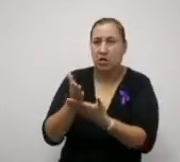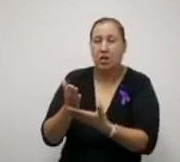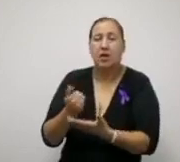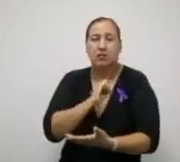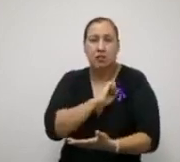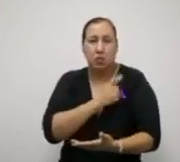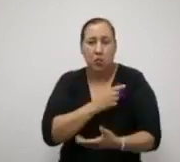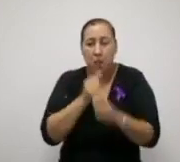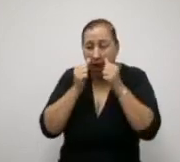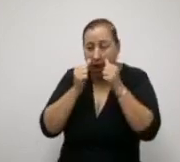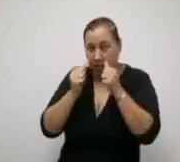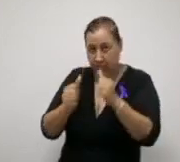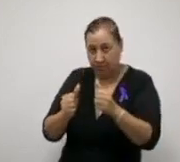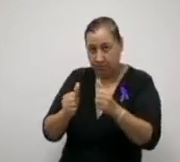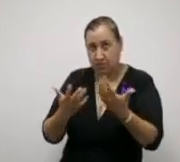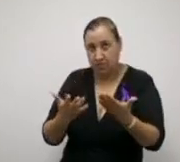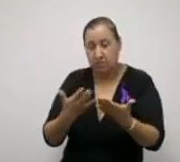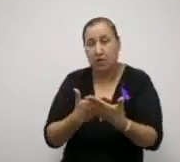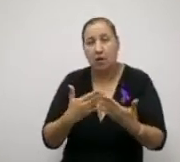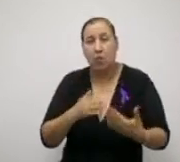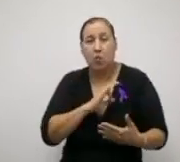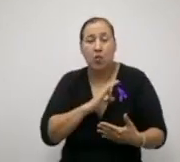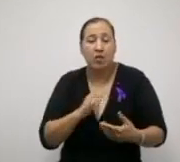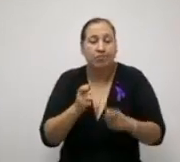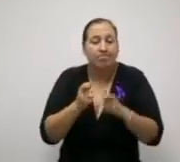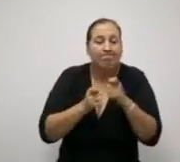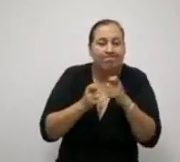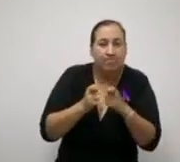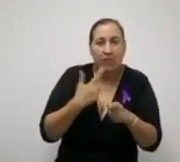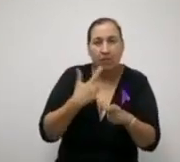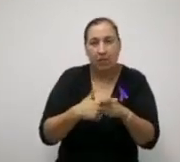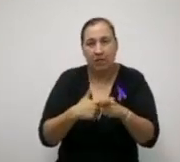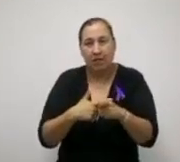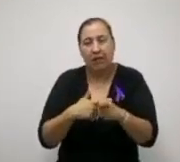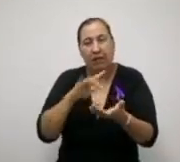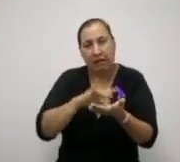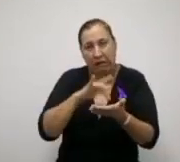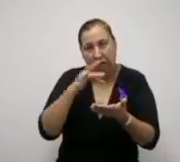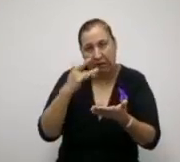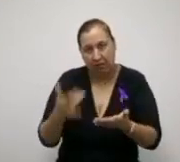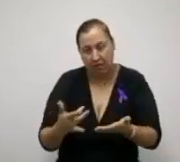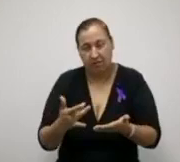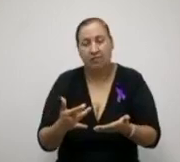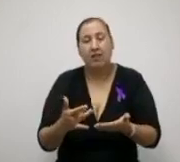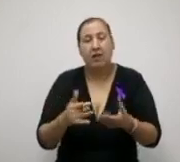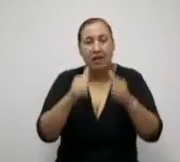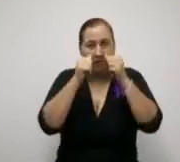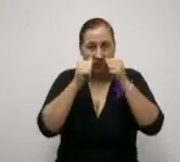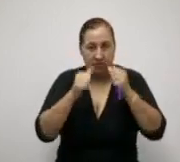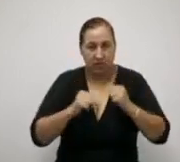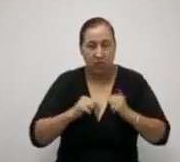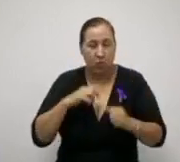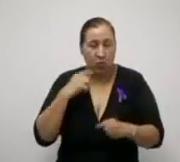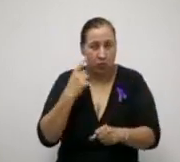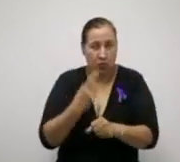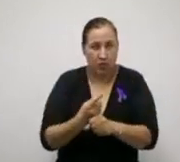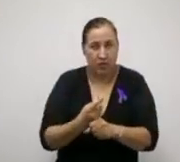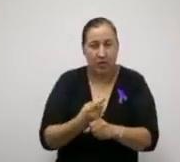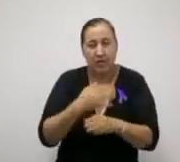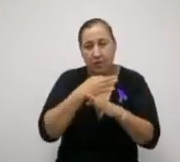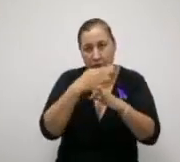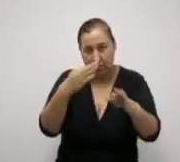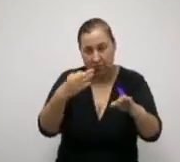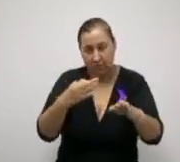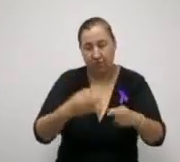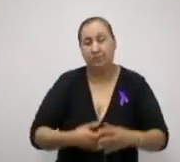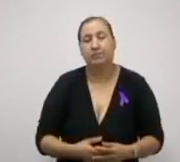recibir atención y poder controlarla. Por mi parte sería todo. Agradezco la oportunidad de brindarles las